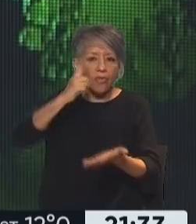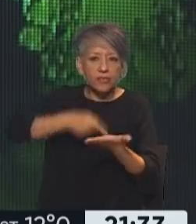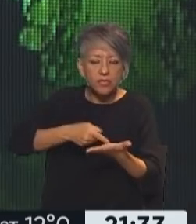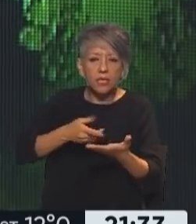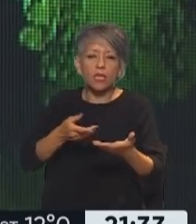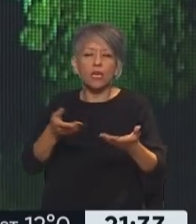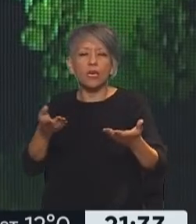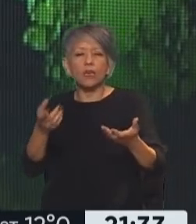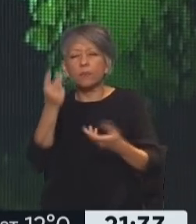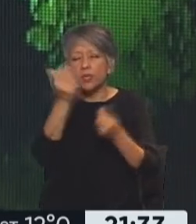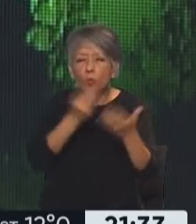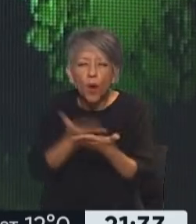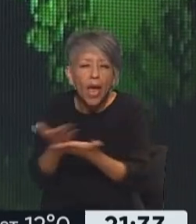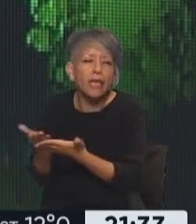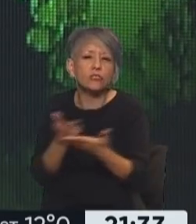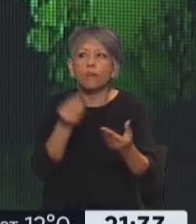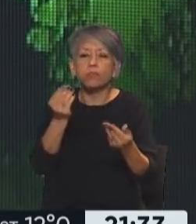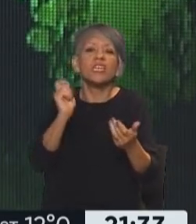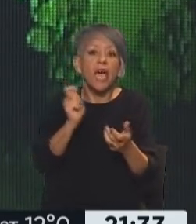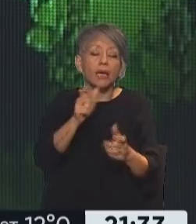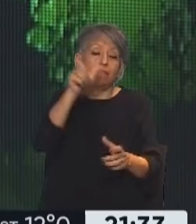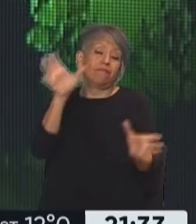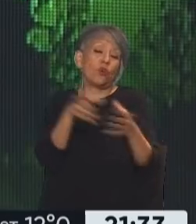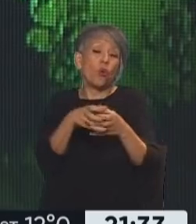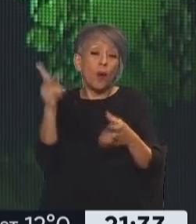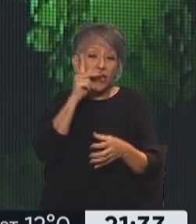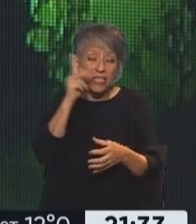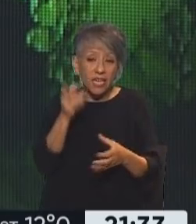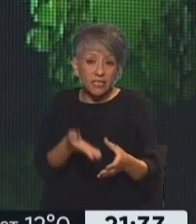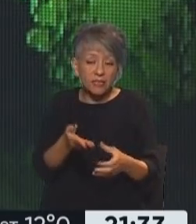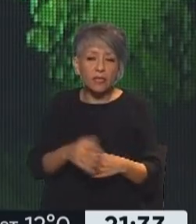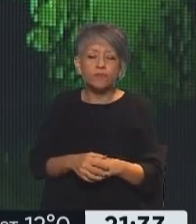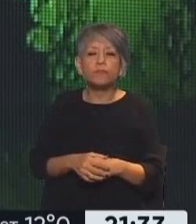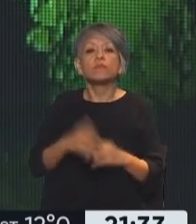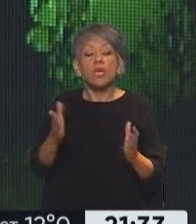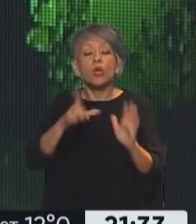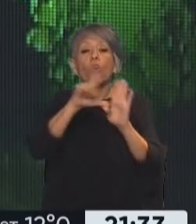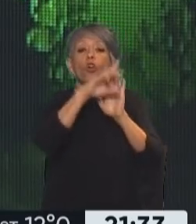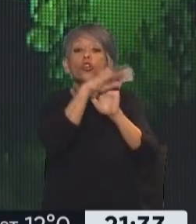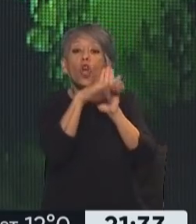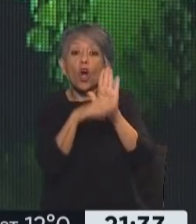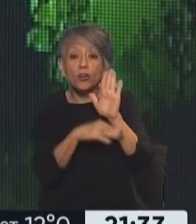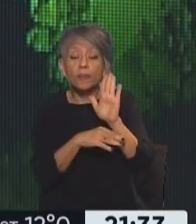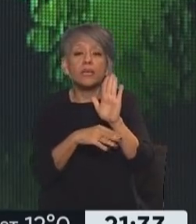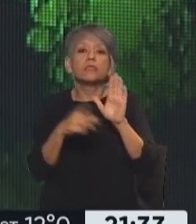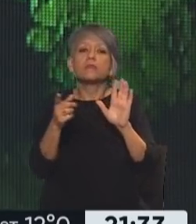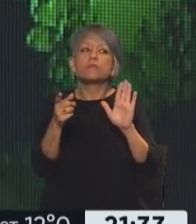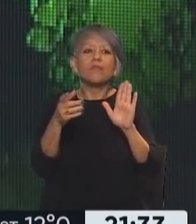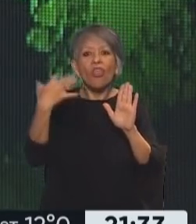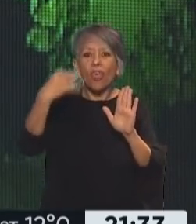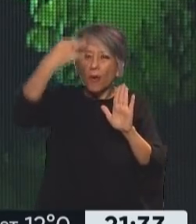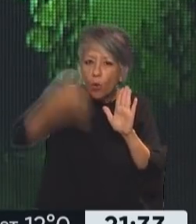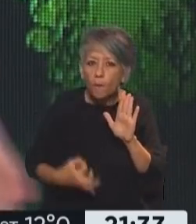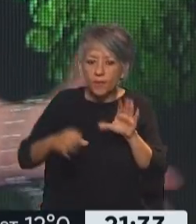viene a explicar este comunicado es que los requisitos, digamos, el marco normativo que necesitan a la hora de llevar adelante estos